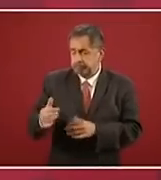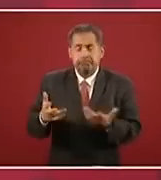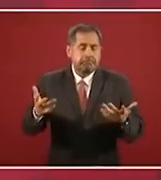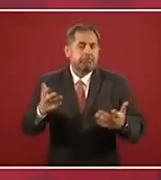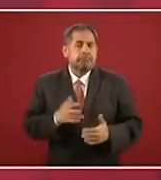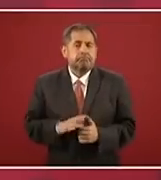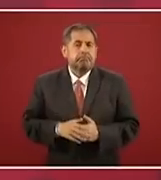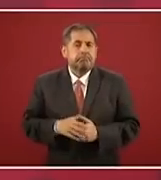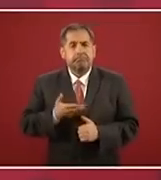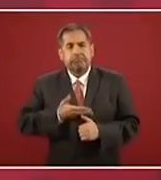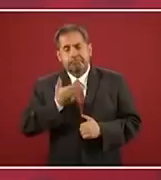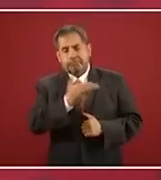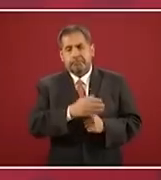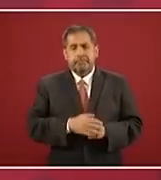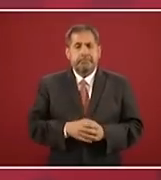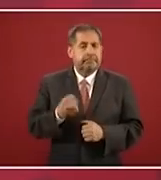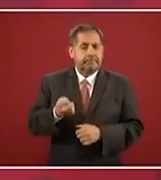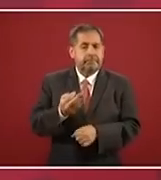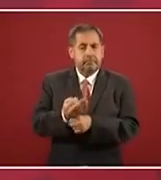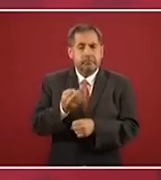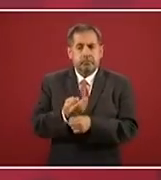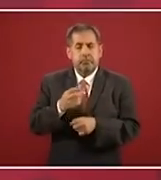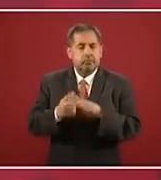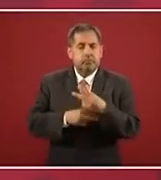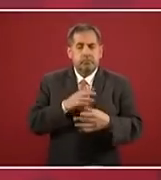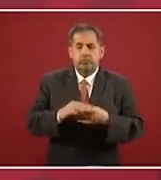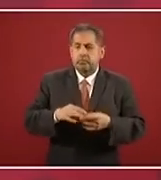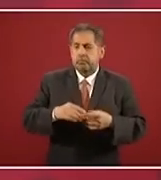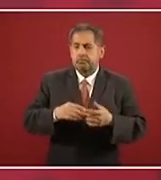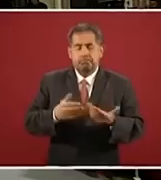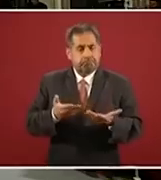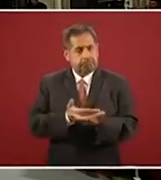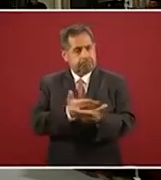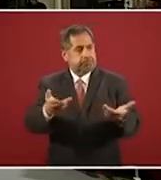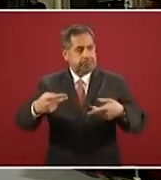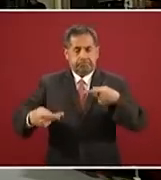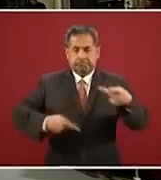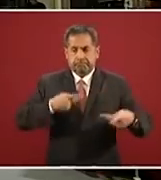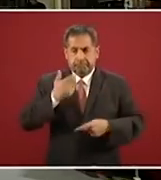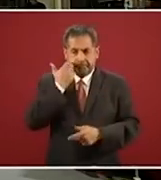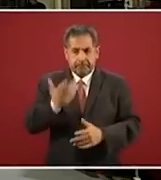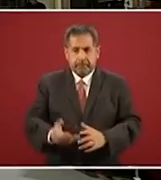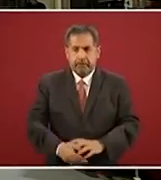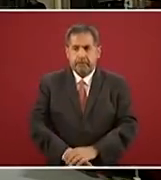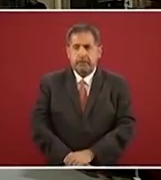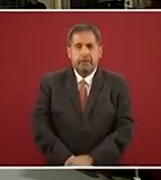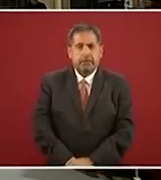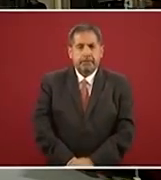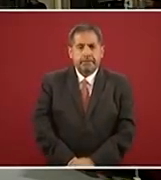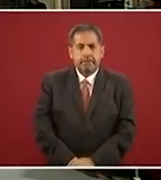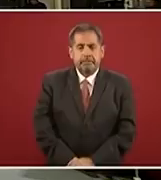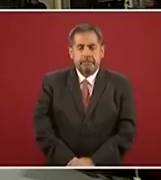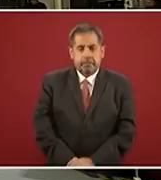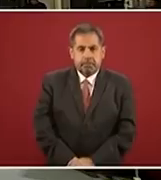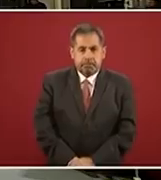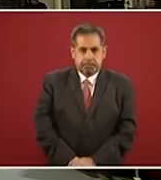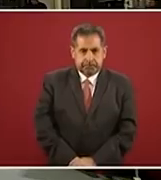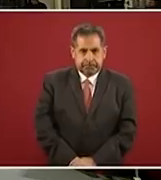bueno en eso estamos y estamos a sus órdenes para por favor